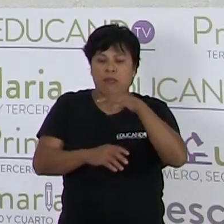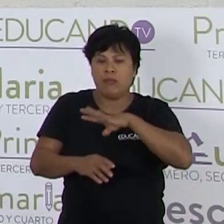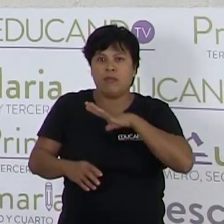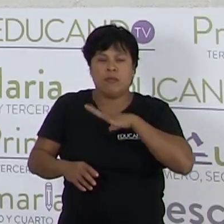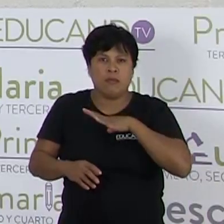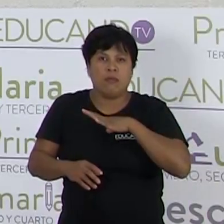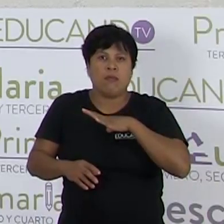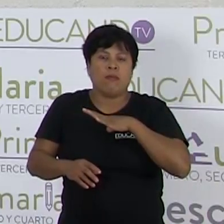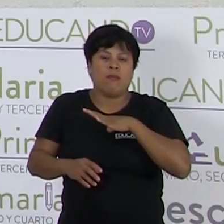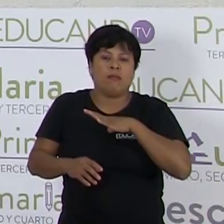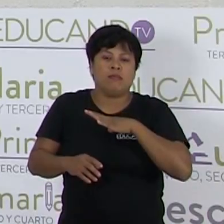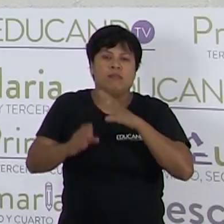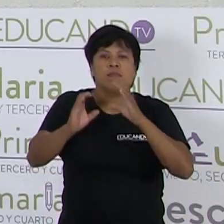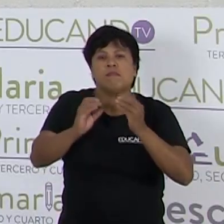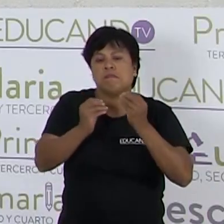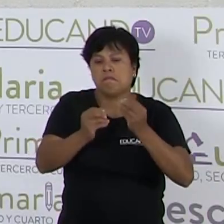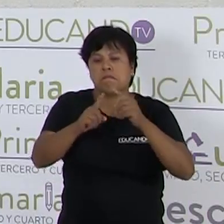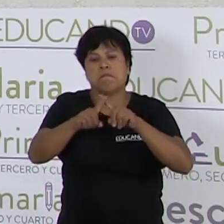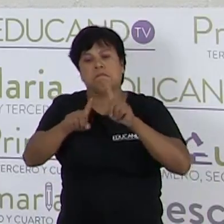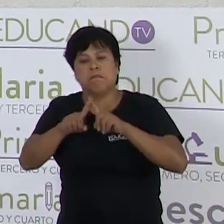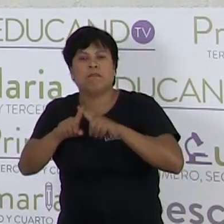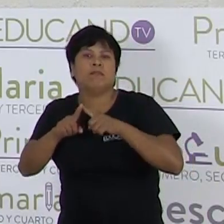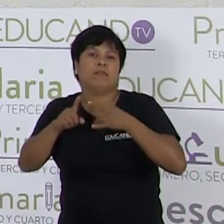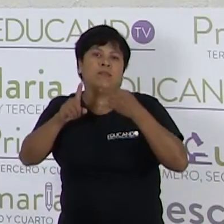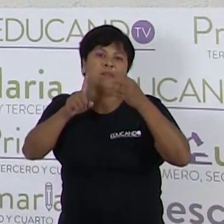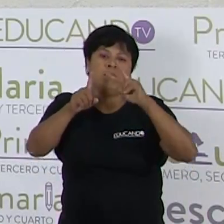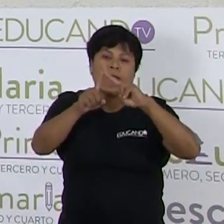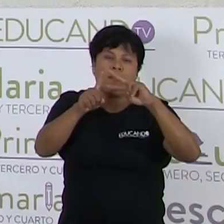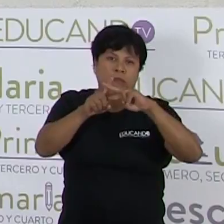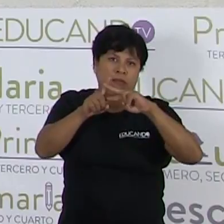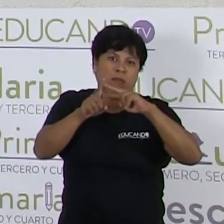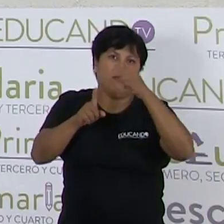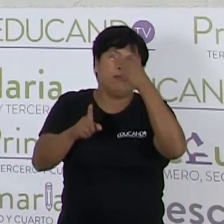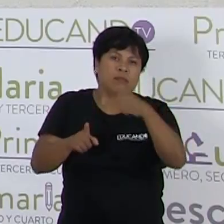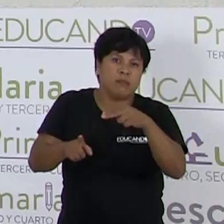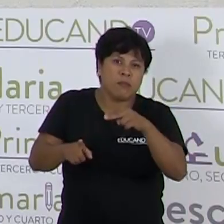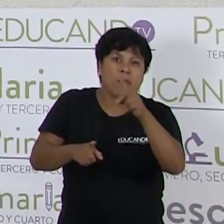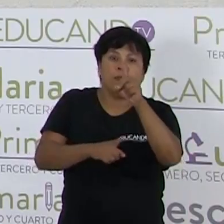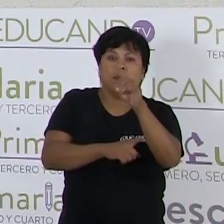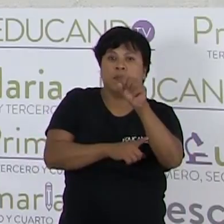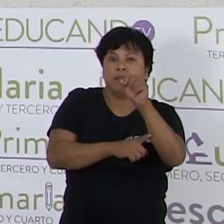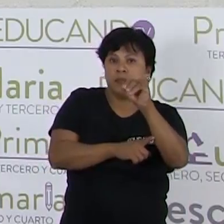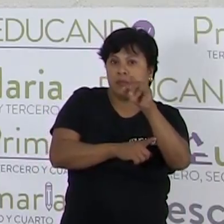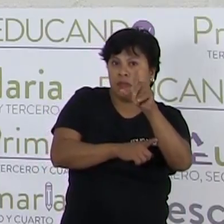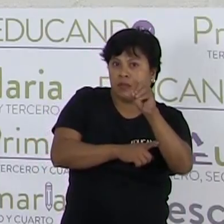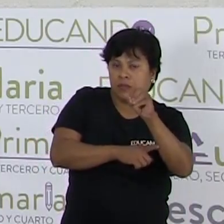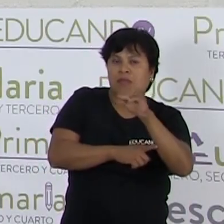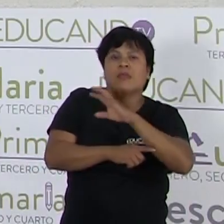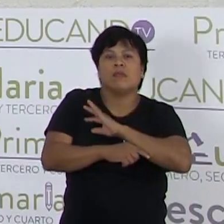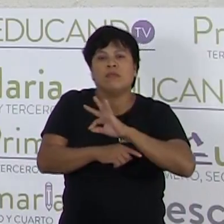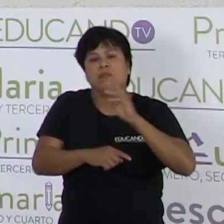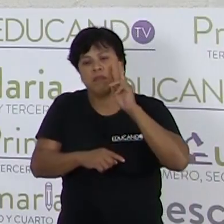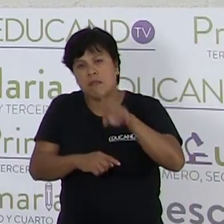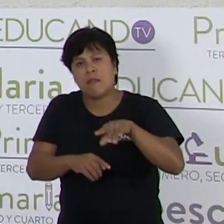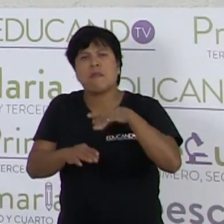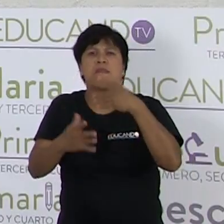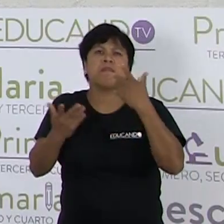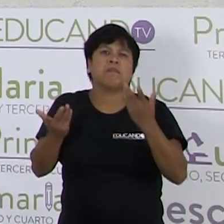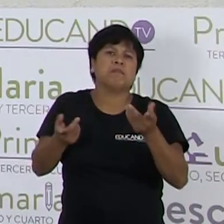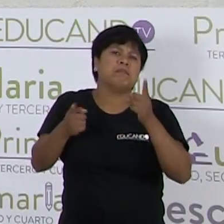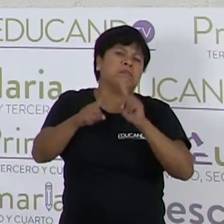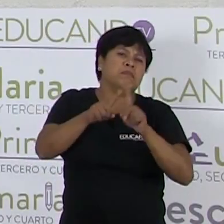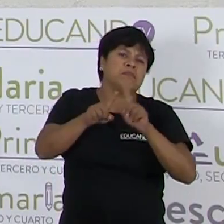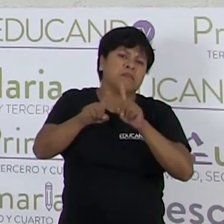forman con muchos triángulos, se les llama teselados. Y los puedes ver en los vitrales, los puedes ver